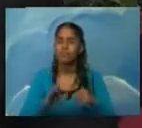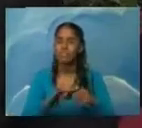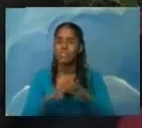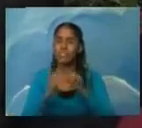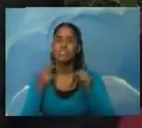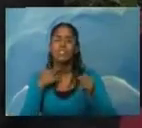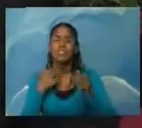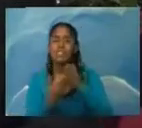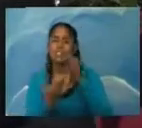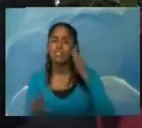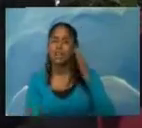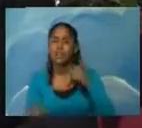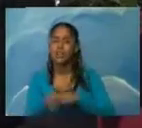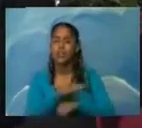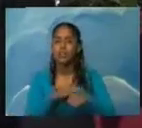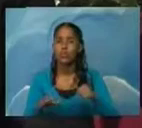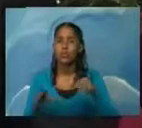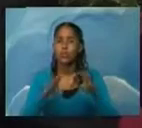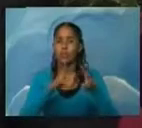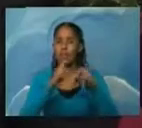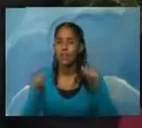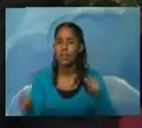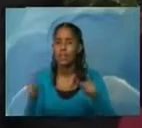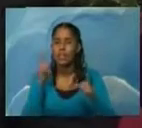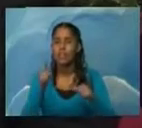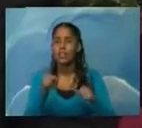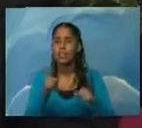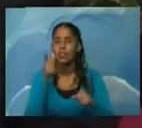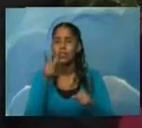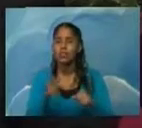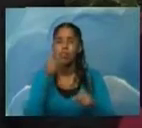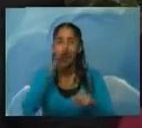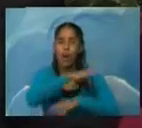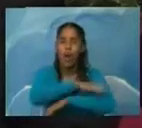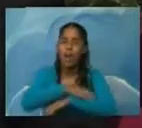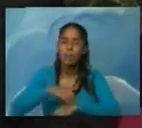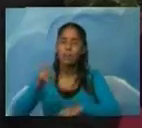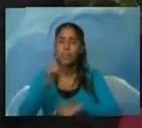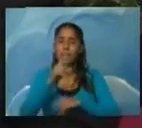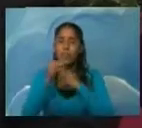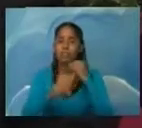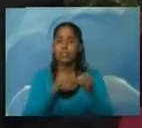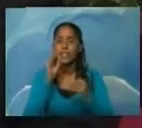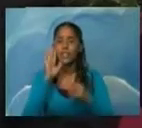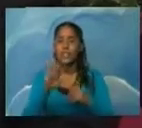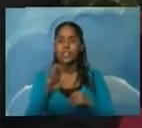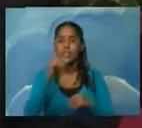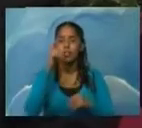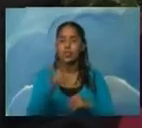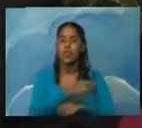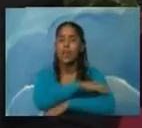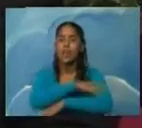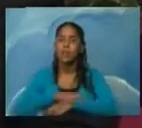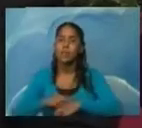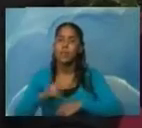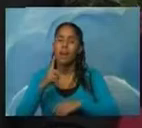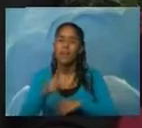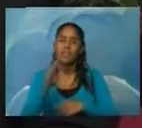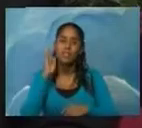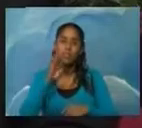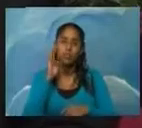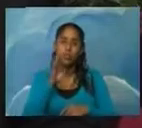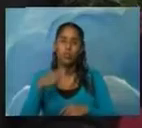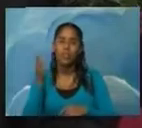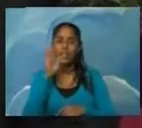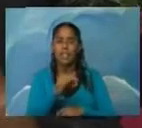sangre sobre la tierra. Estos animales que tales no se hace así son animales inmundos que